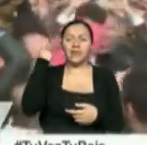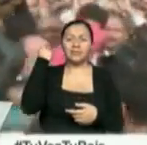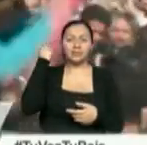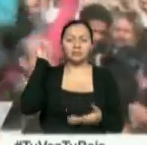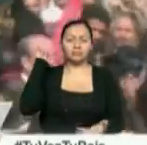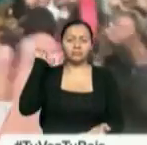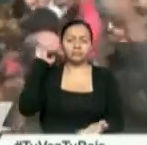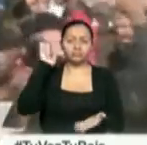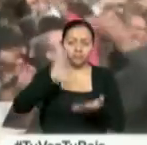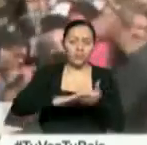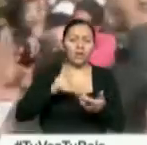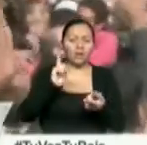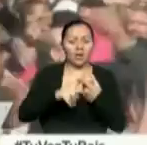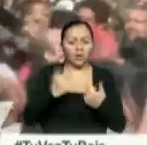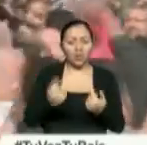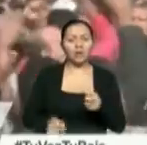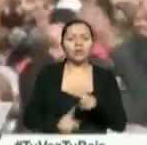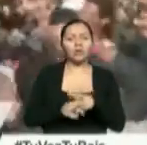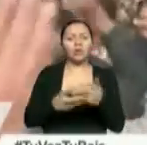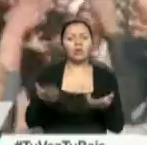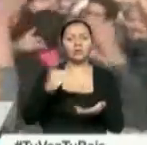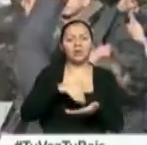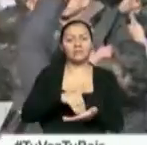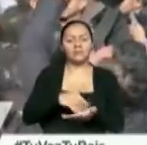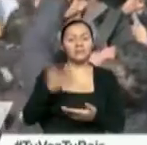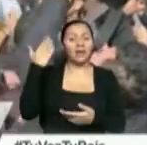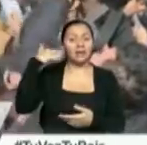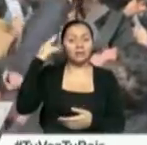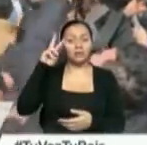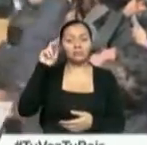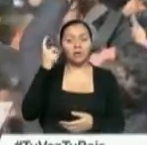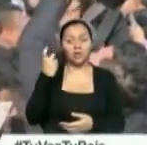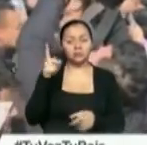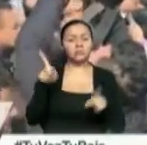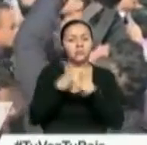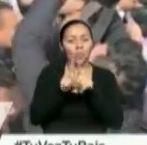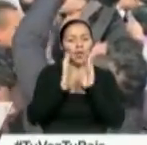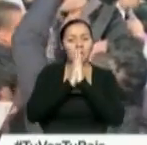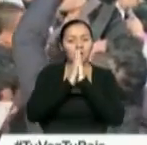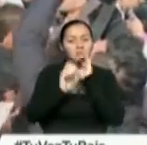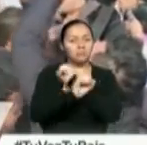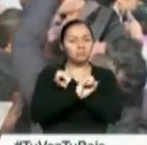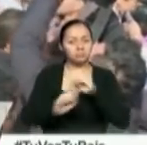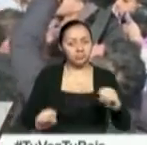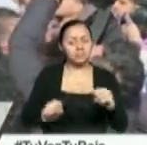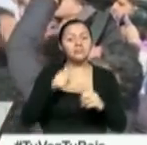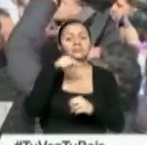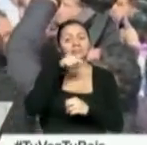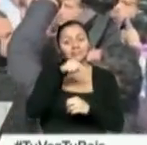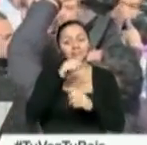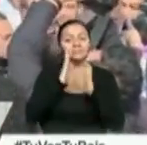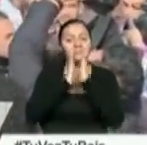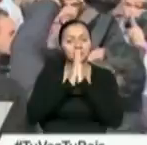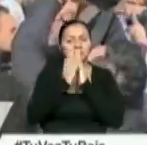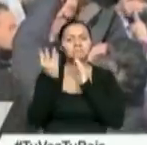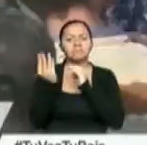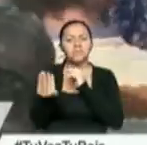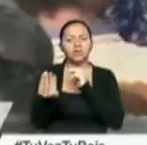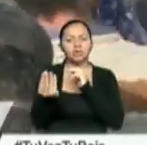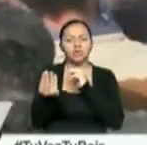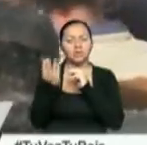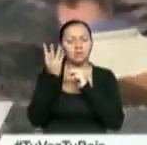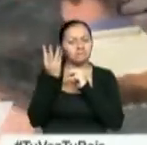dejó más de 20 muertos a la salida de una iglesia de alejandría los coptos ortodoxos de egipto componen la minoría cristiana más